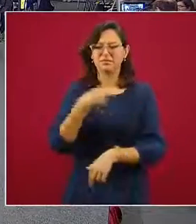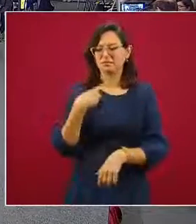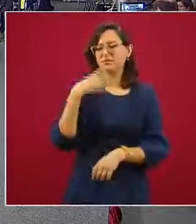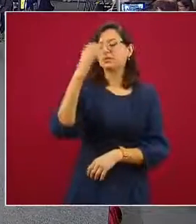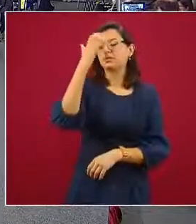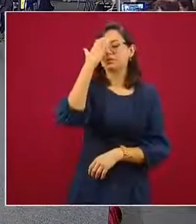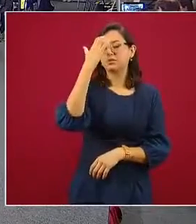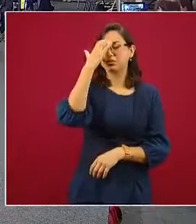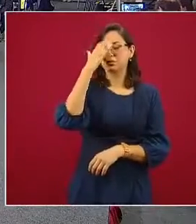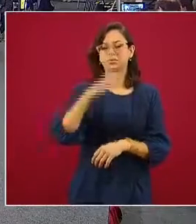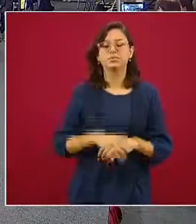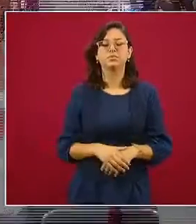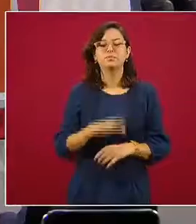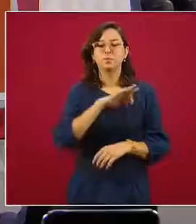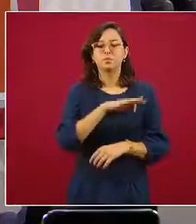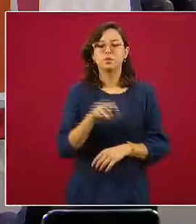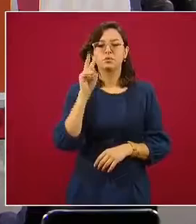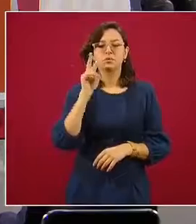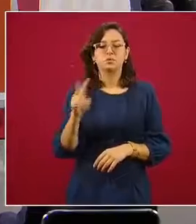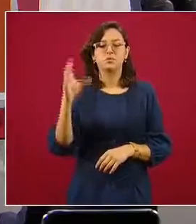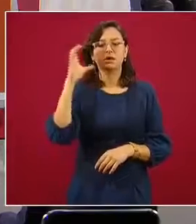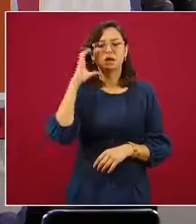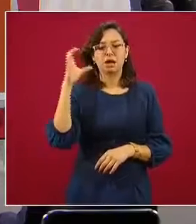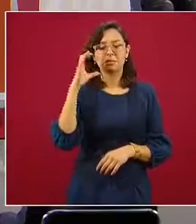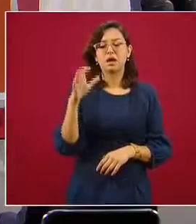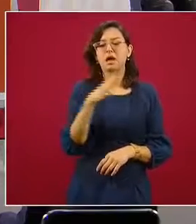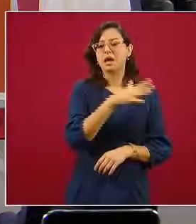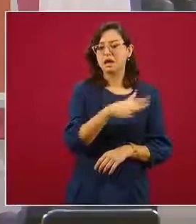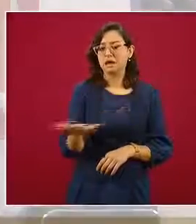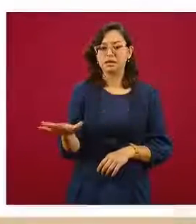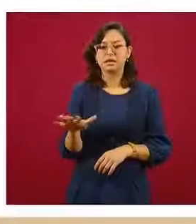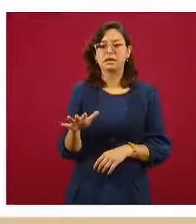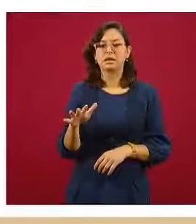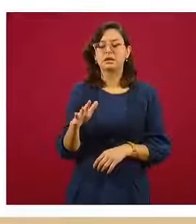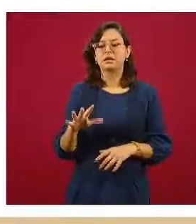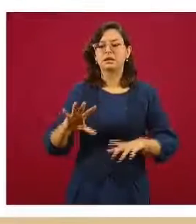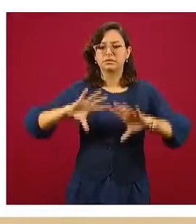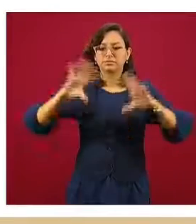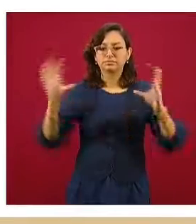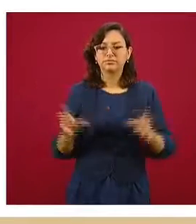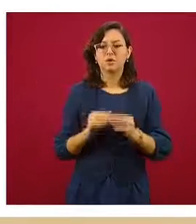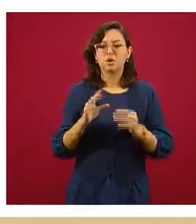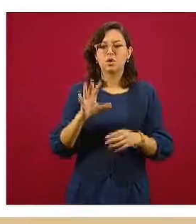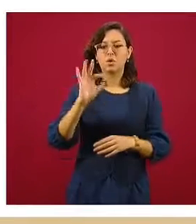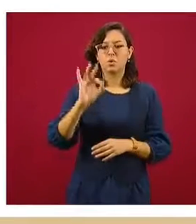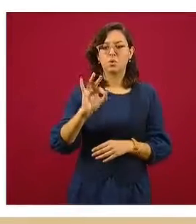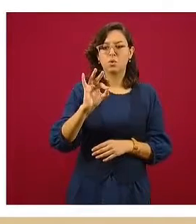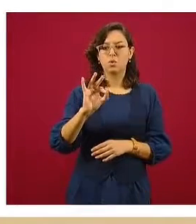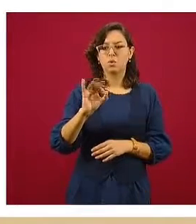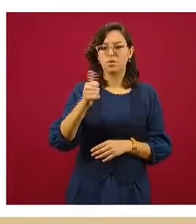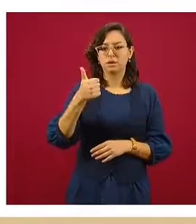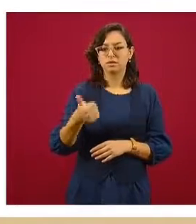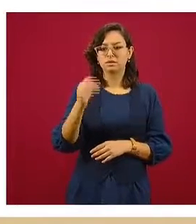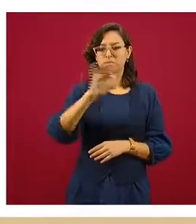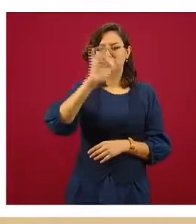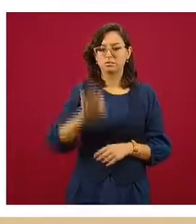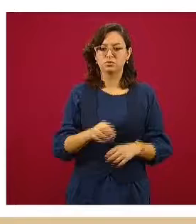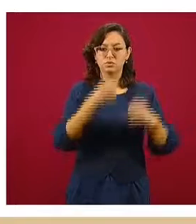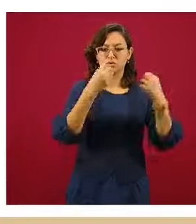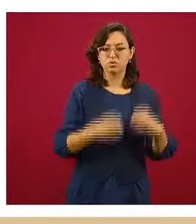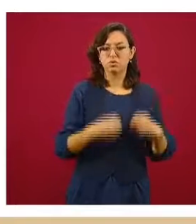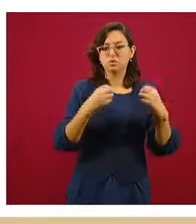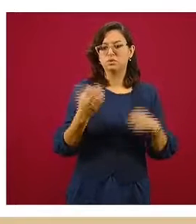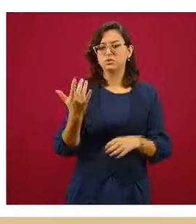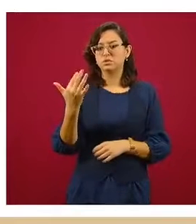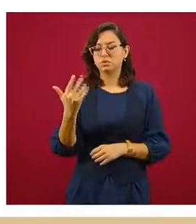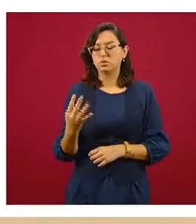hospitalaria en camas generales. A nivel nacional, en el extremo derecho de la gráfica, 46% de ocupación,